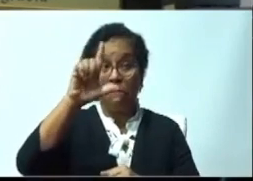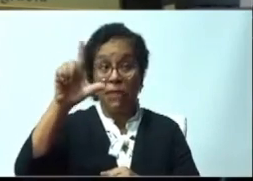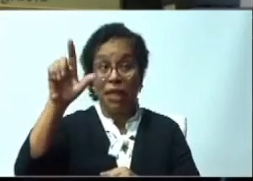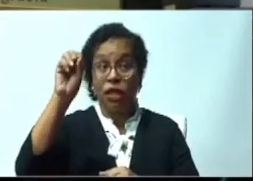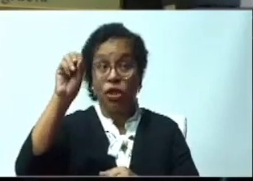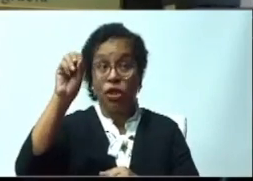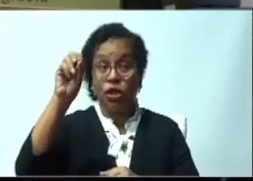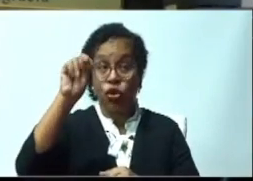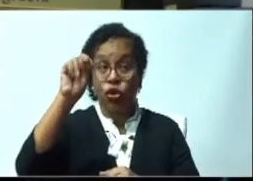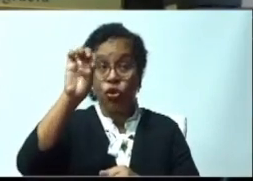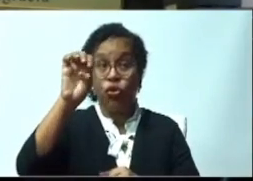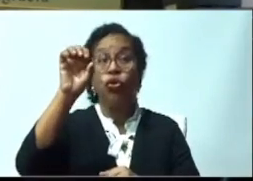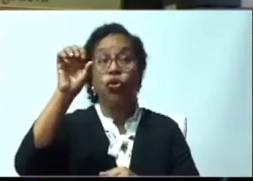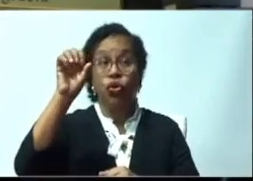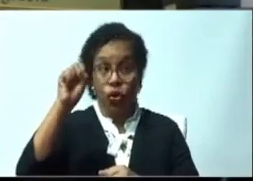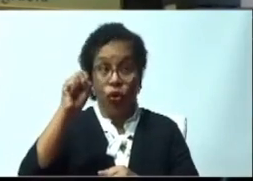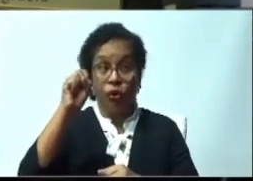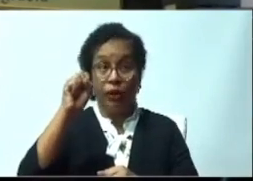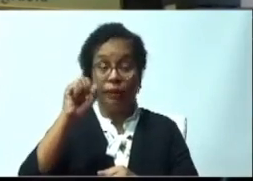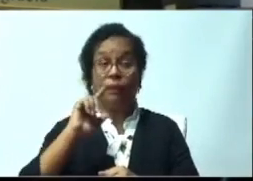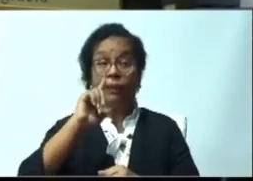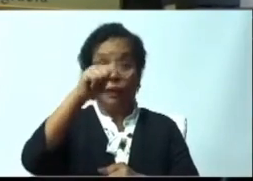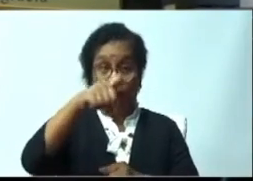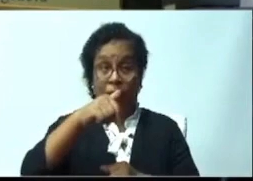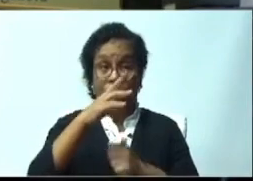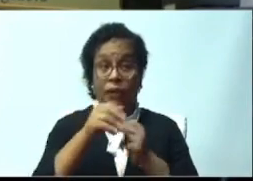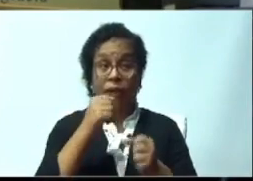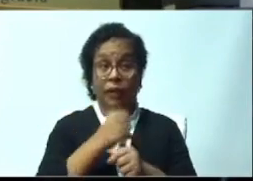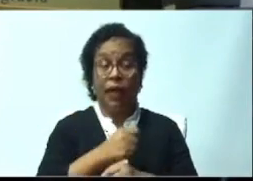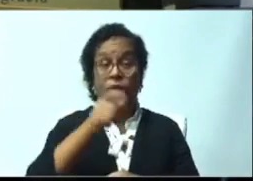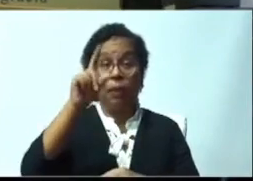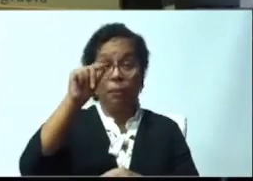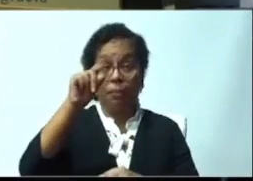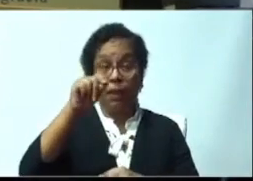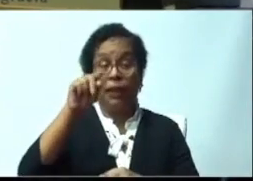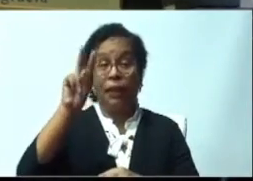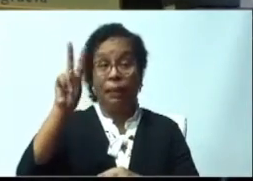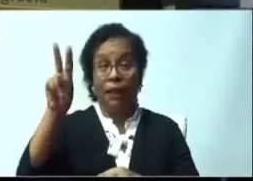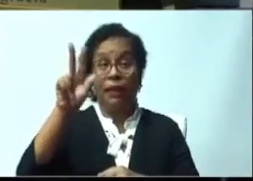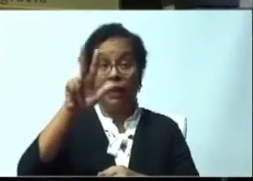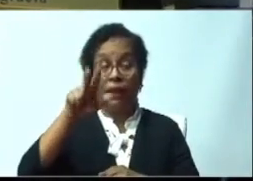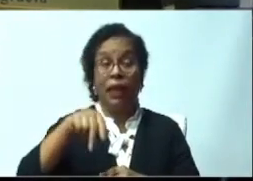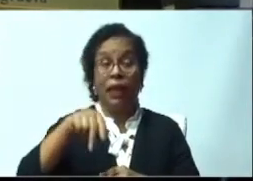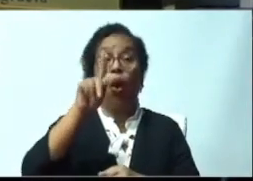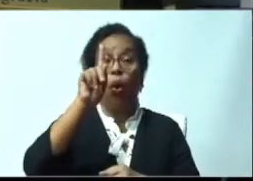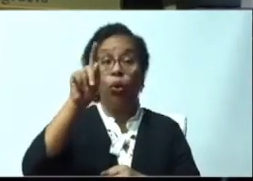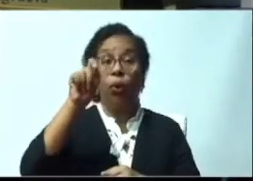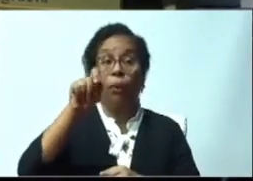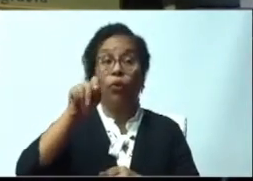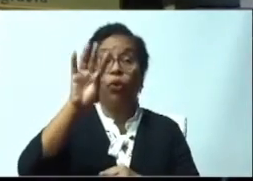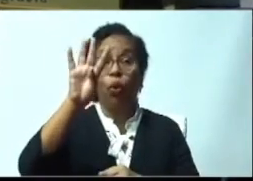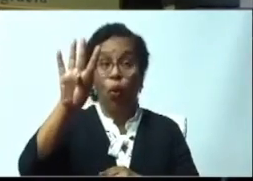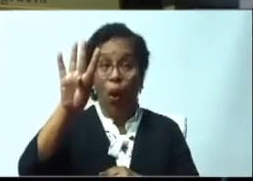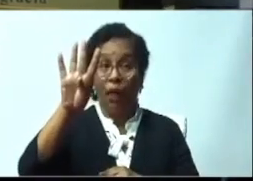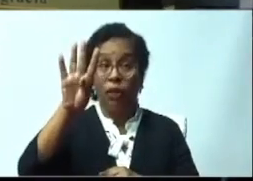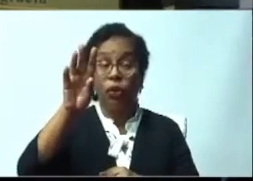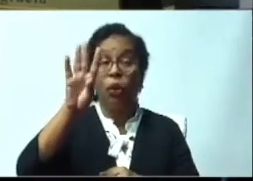El reformulado del 2023, 1.419 billones, y el del